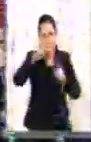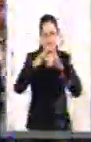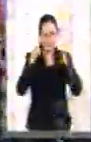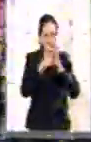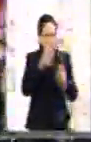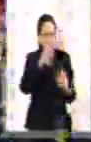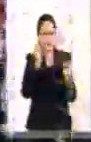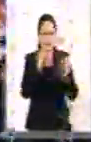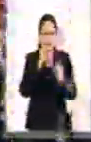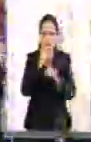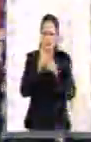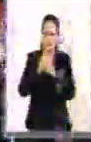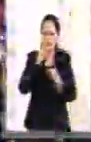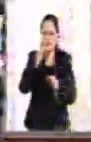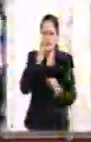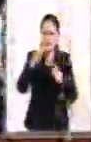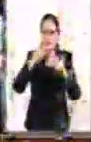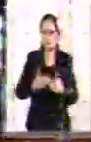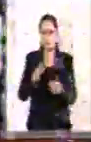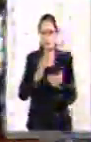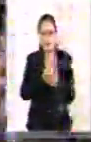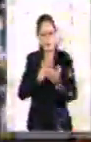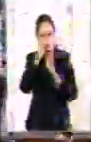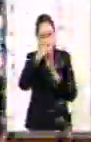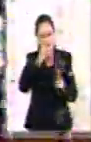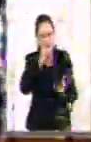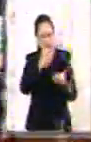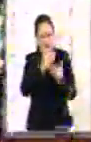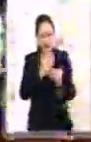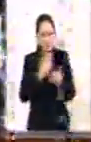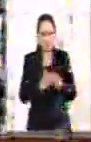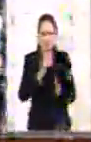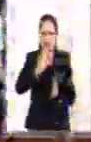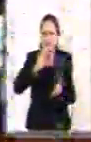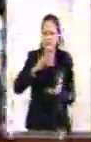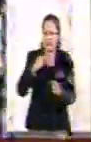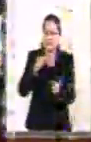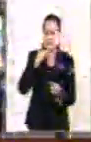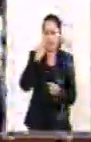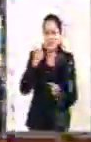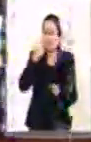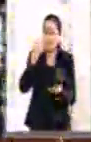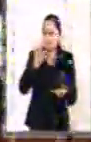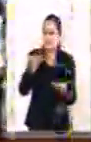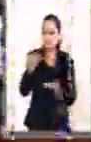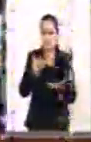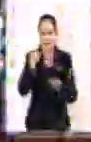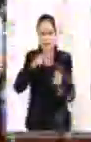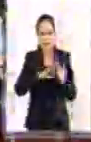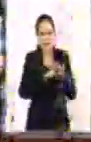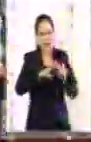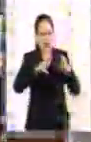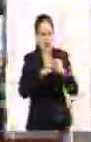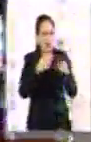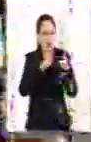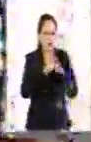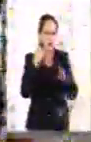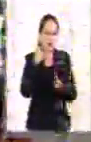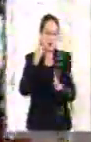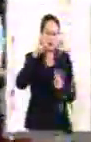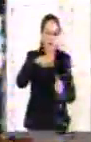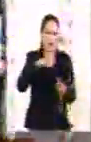Además, todavía más violatorio y más pareciese que buscando evitar la participación de Acción Nacional